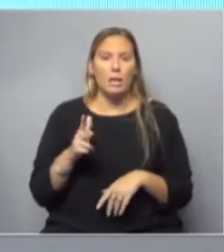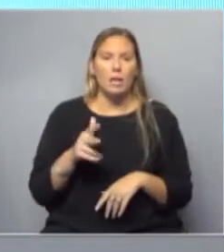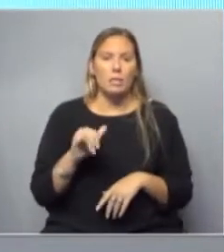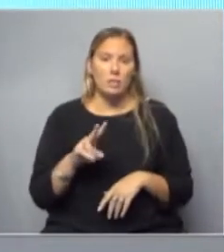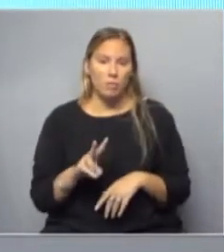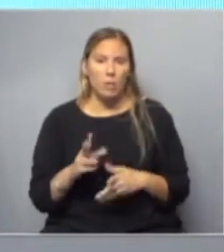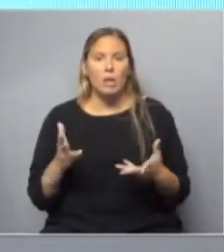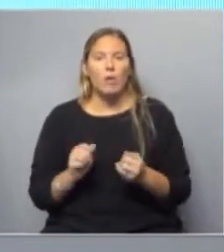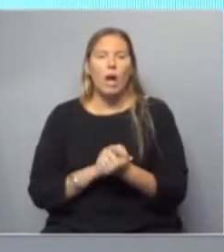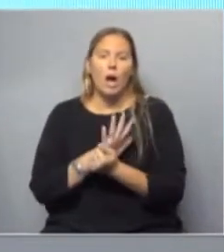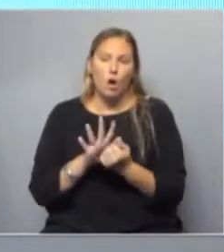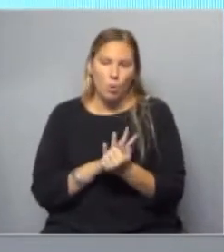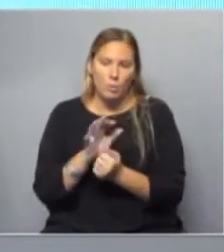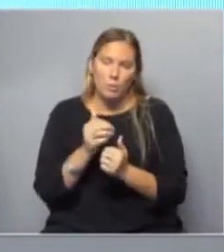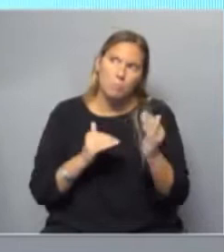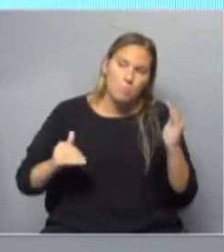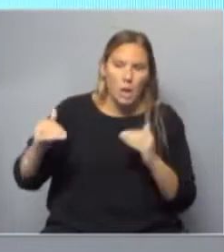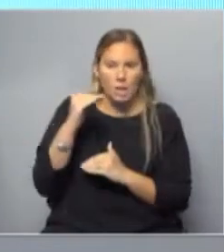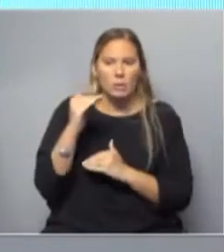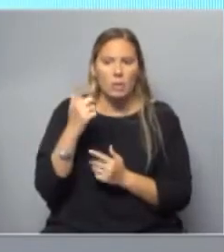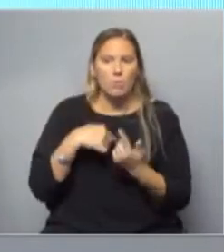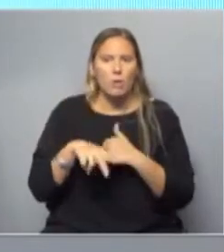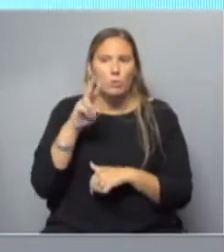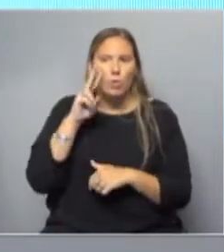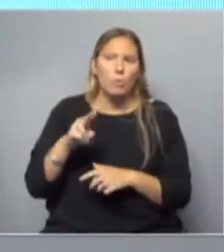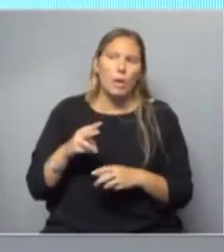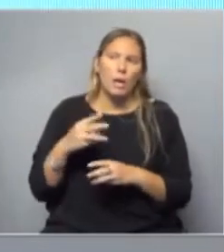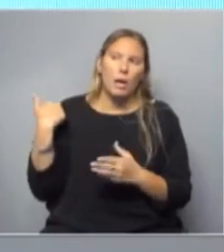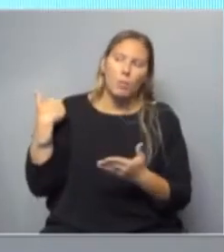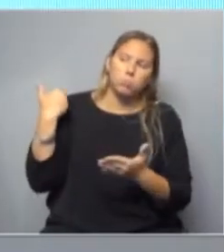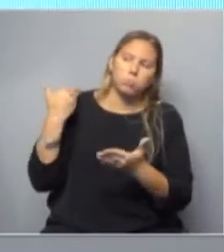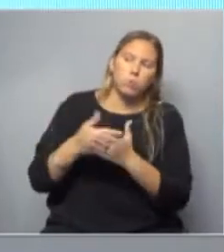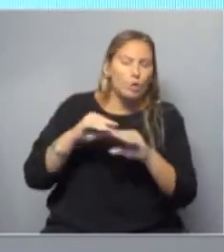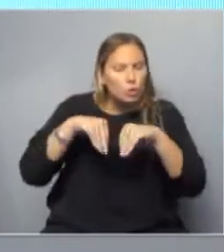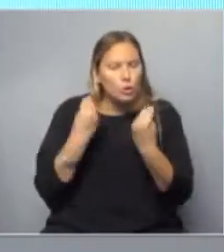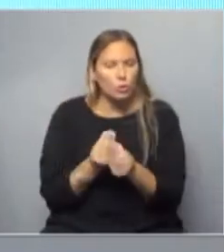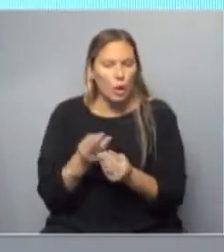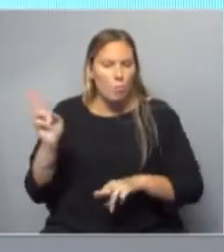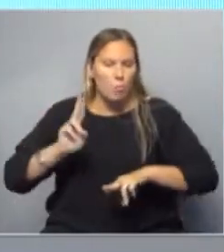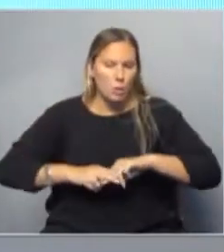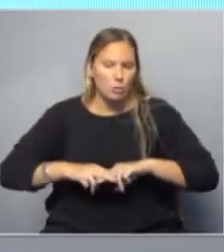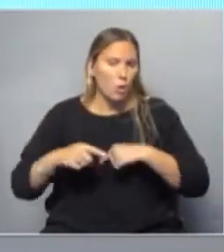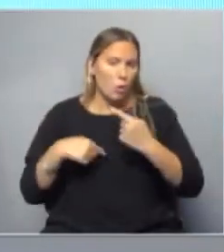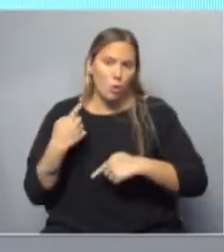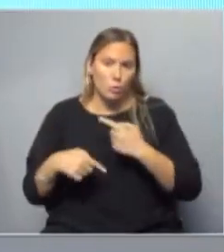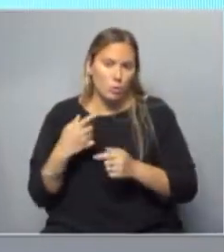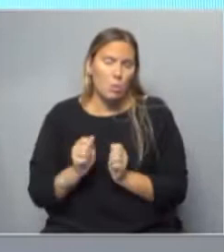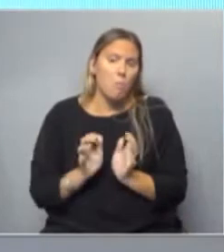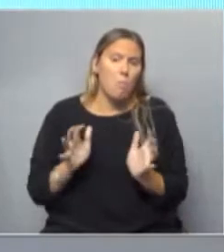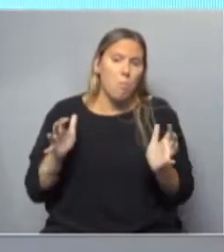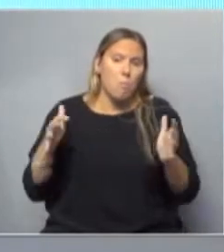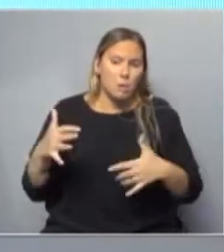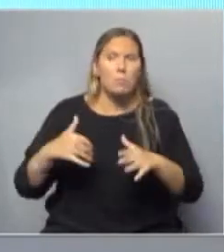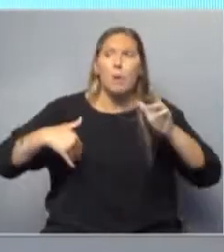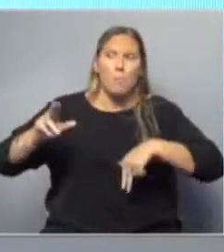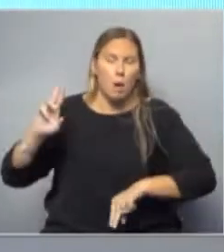bueno, ahora el COVID lo superó, pero si uno mira en cantidad de muertos totales, sigue siendo la pandemia que lleva